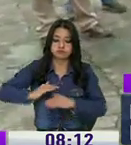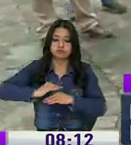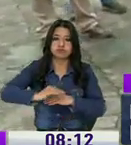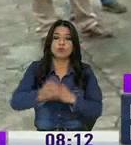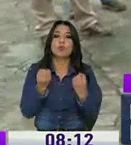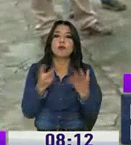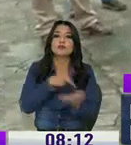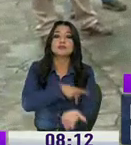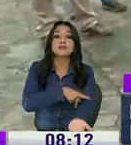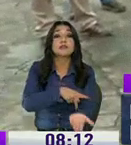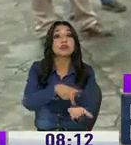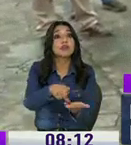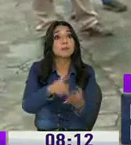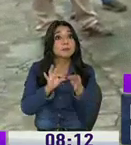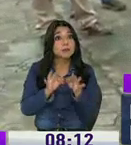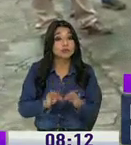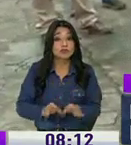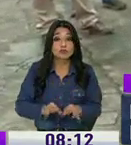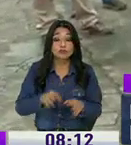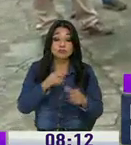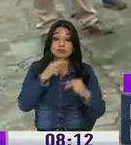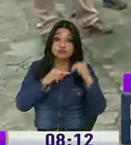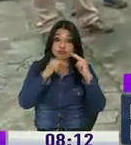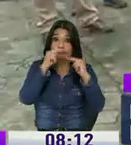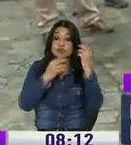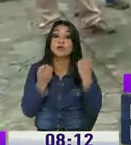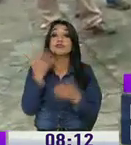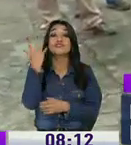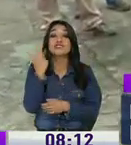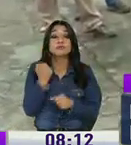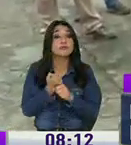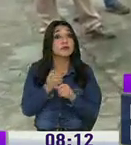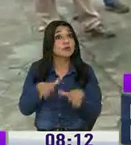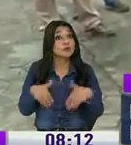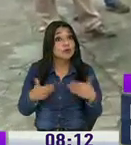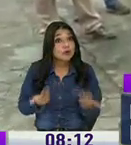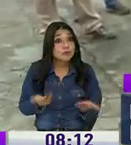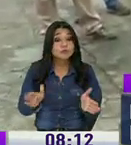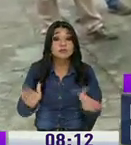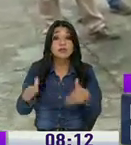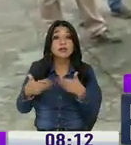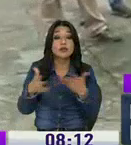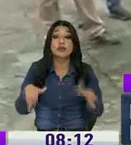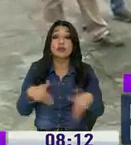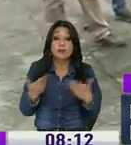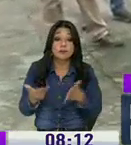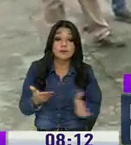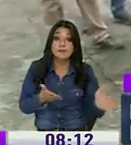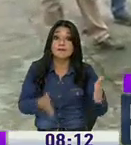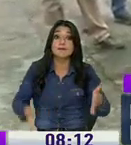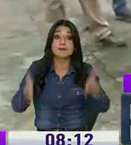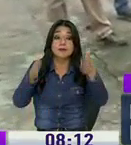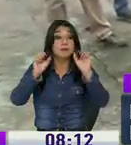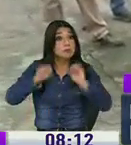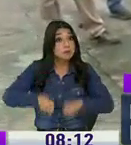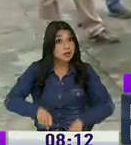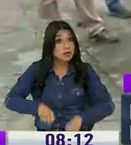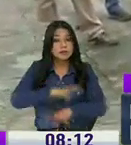¿Cuántos kilómetros van a intervenir? ¿Por cuántos días? ¿Cómo va a ser el trabajo? ¿Qué va a estar cerrado? ¿Y qué vías alternas pueden